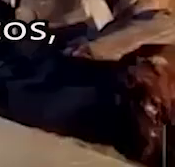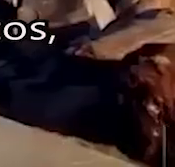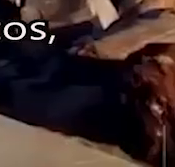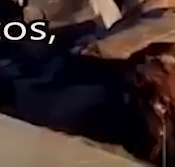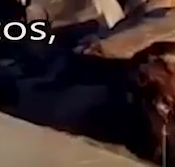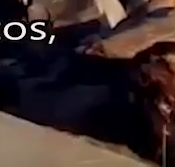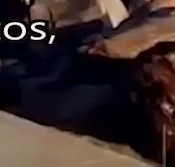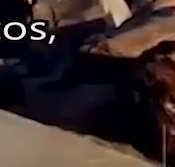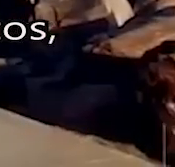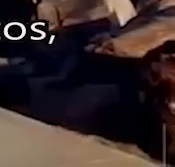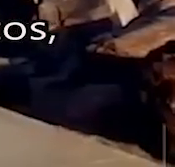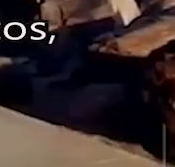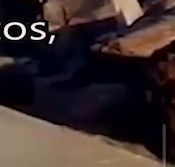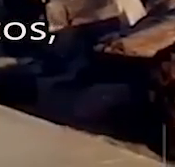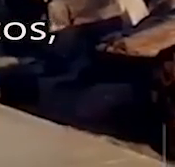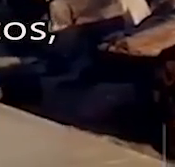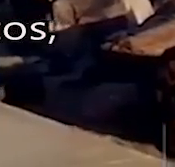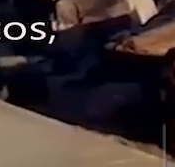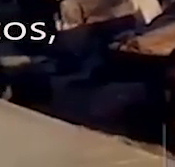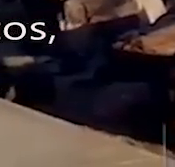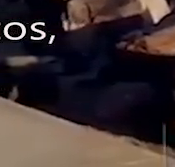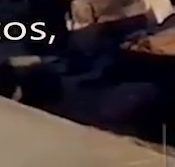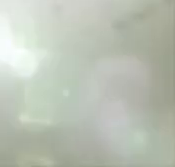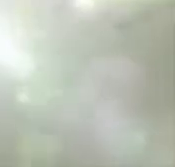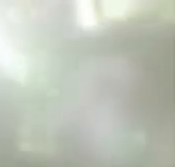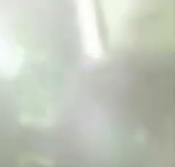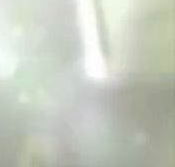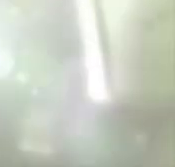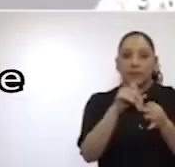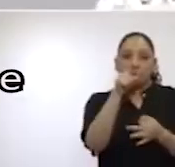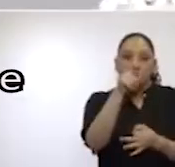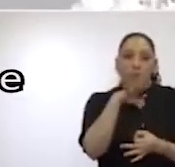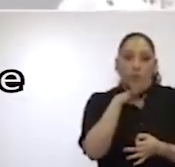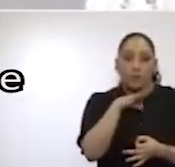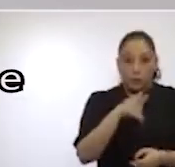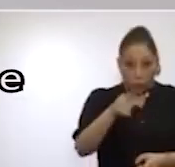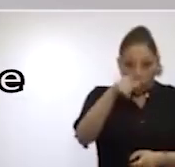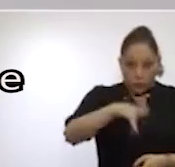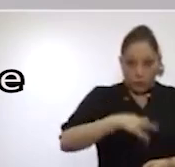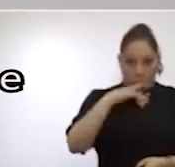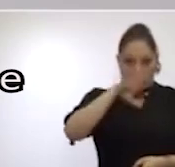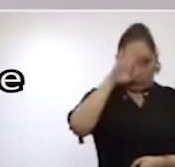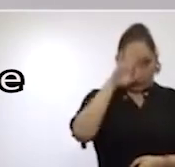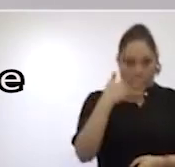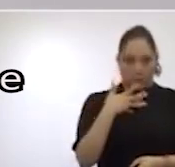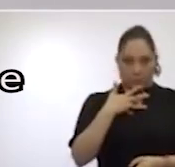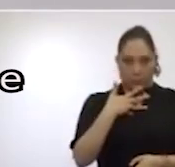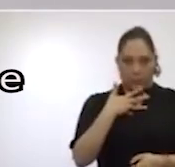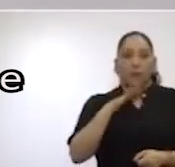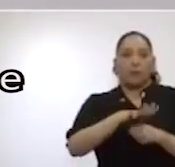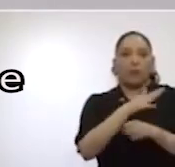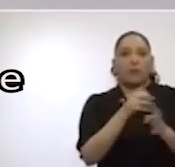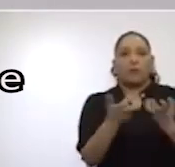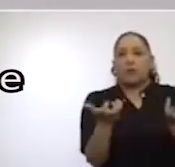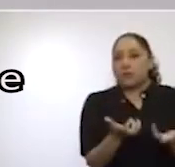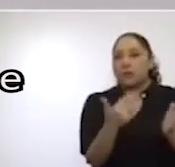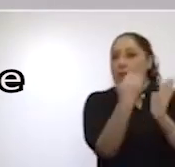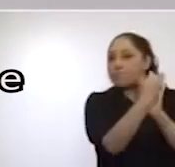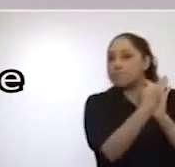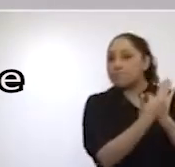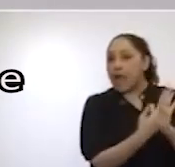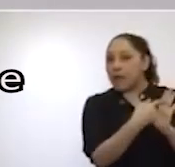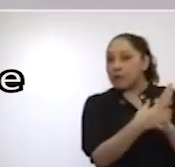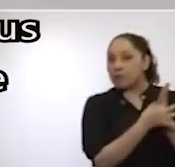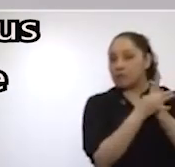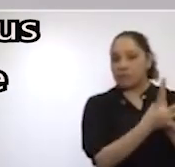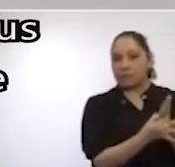argumentos, bien fundamentados, indicó el mandatario. La jefa de gobierno de la Ciudad de México, Claudia Sheinbaum, presentó